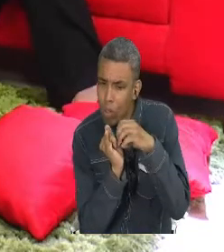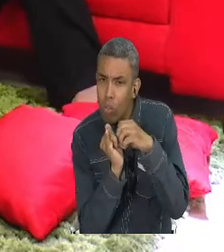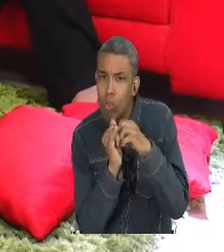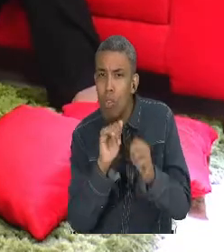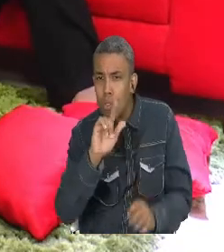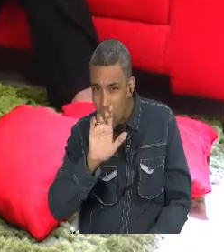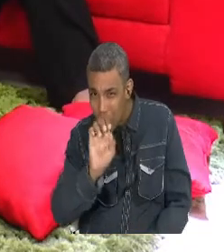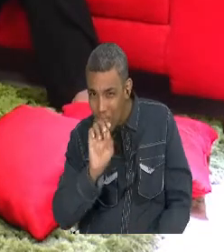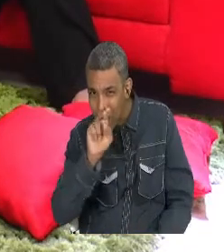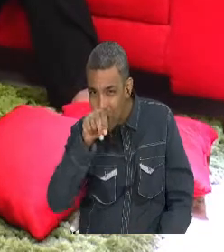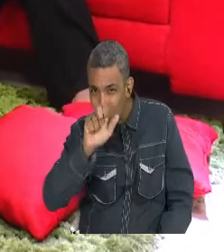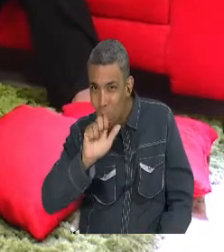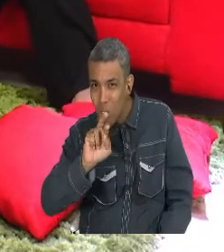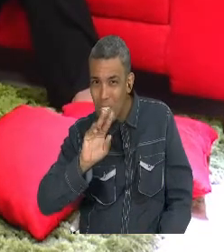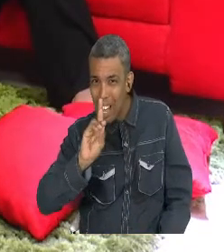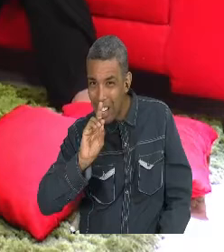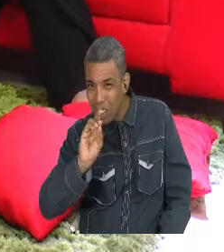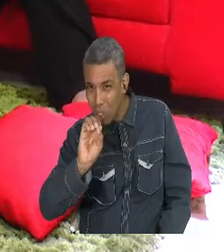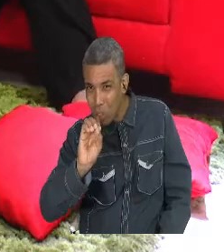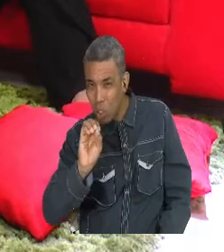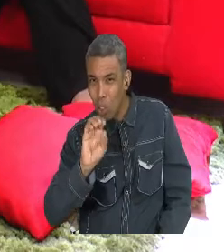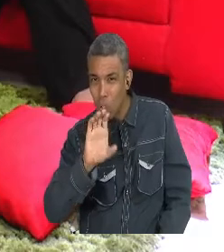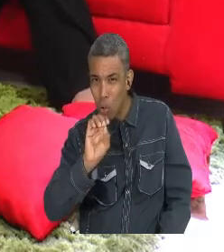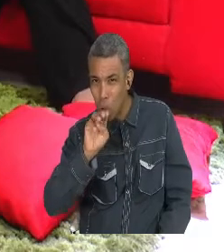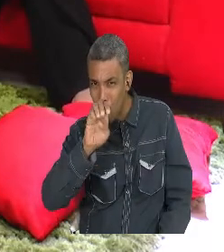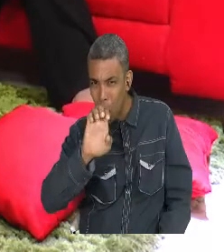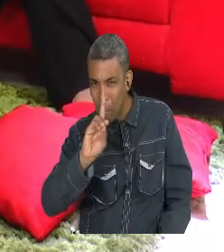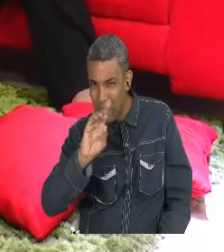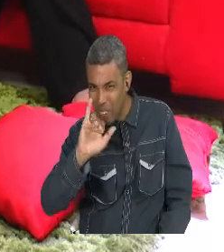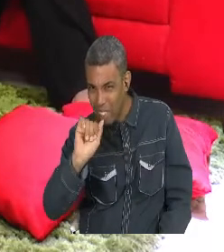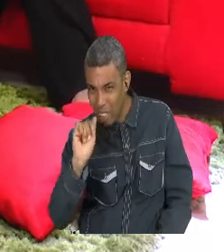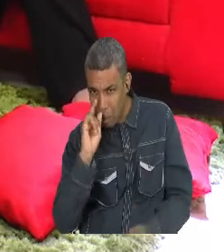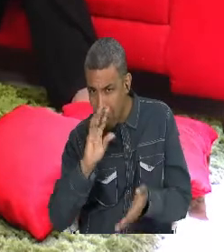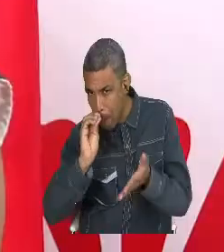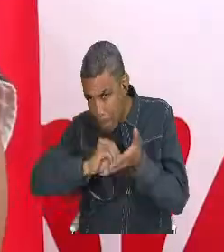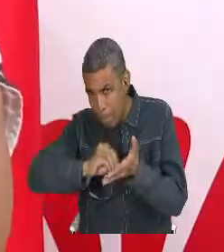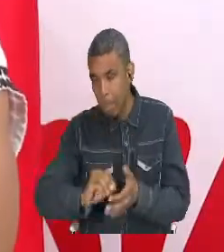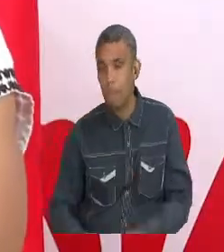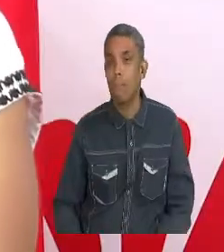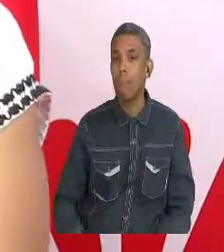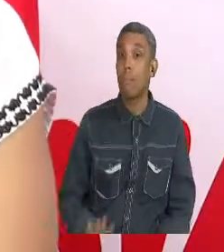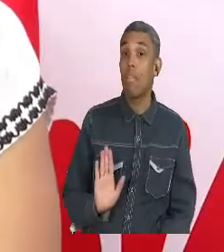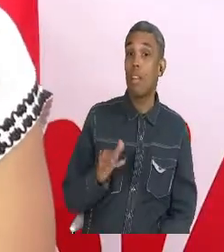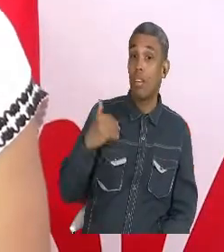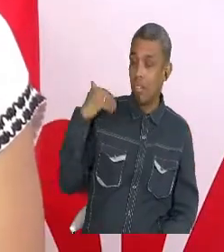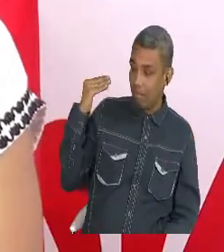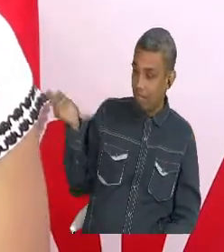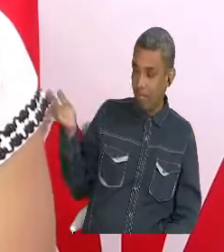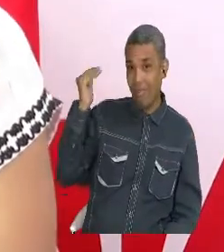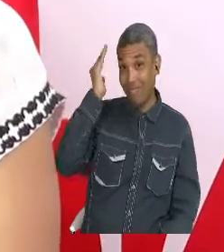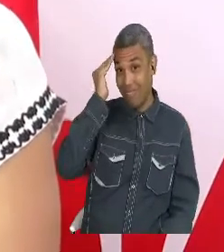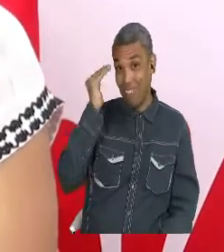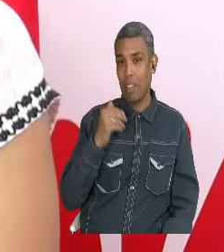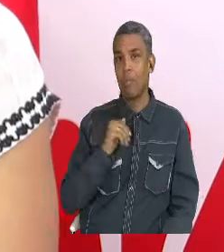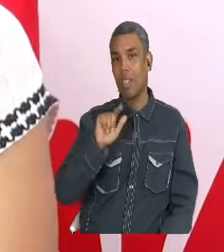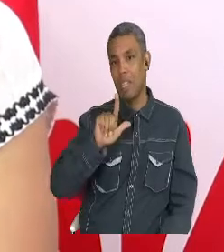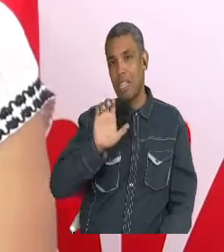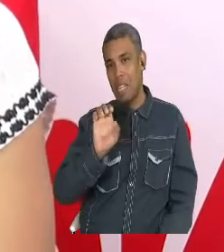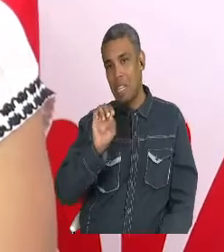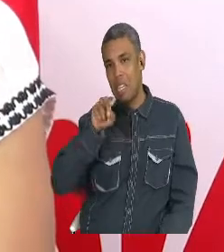Ramos Comediante. Ahí también hay sketch de comedia y esas cosas. Bueno, entonces ya saben, Leonardo Ramos, él en ese momento está en el